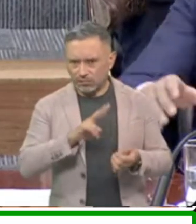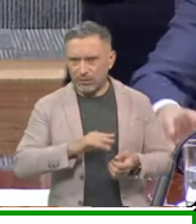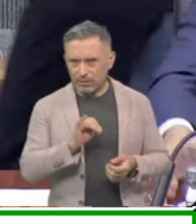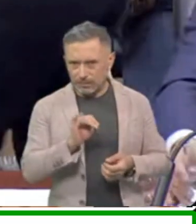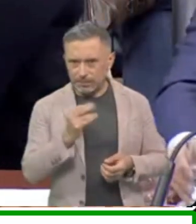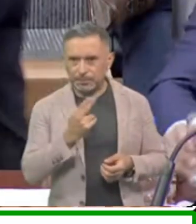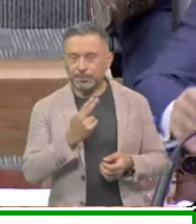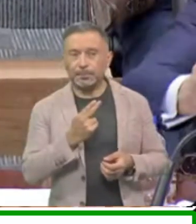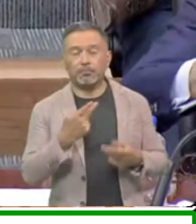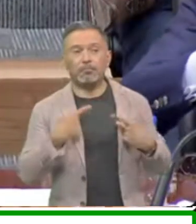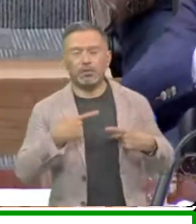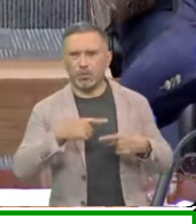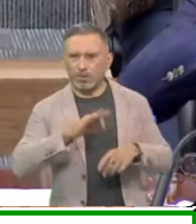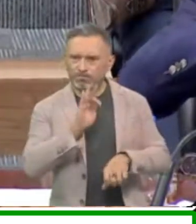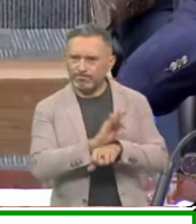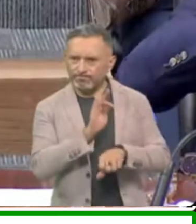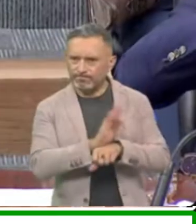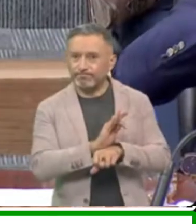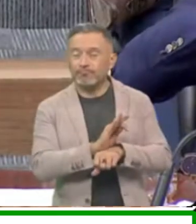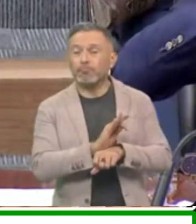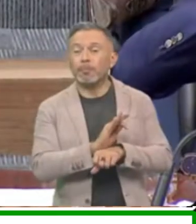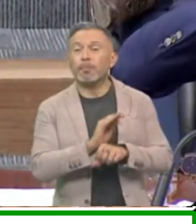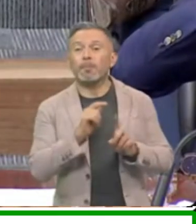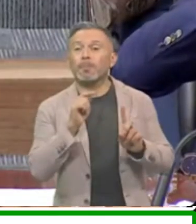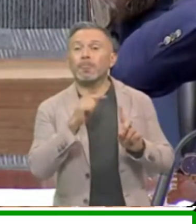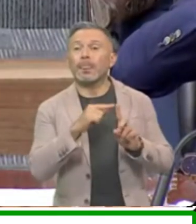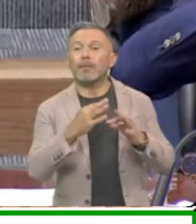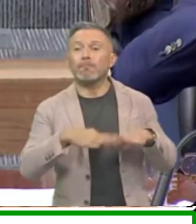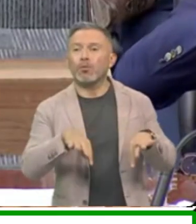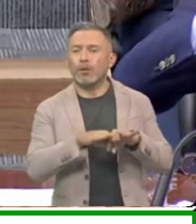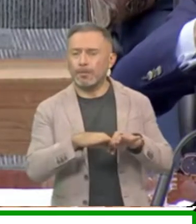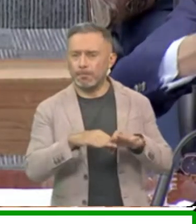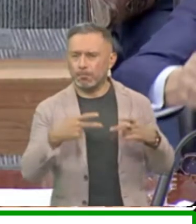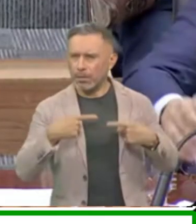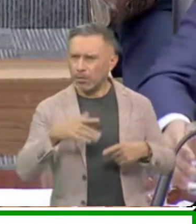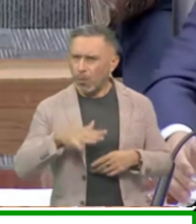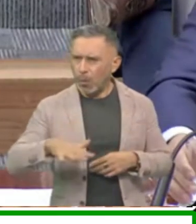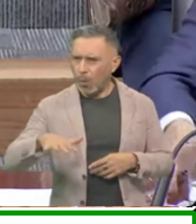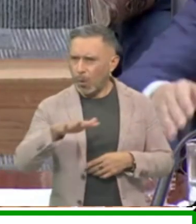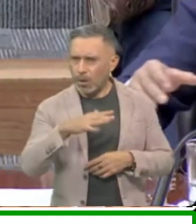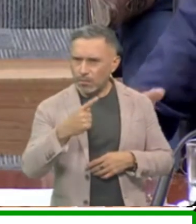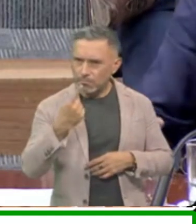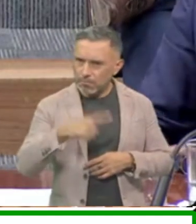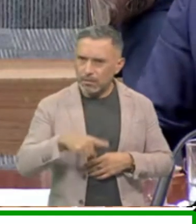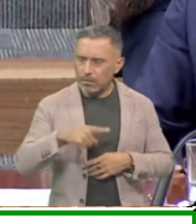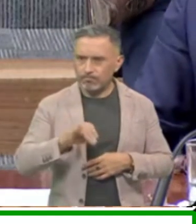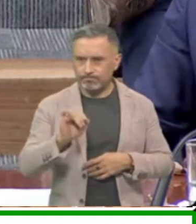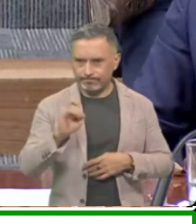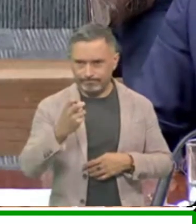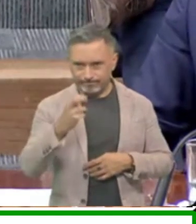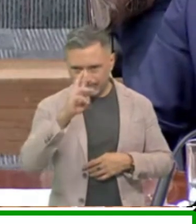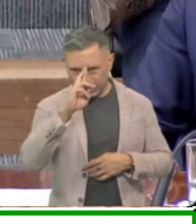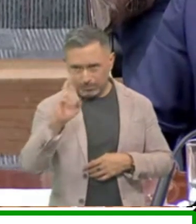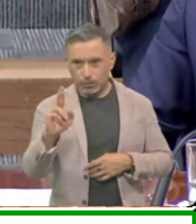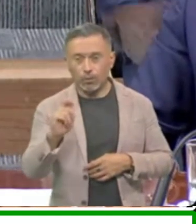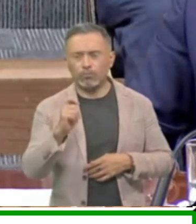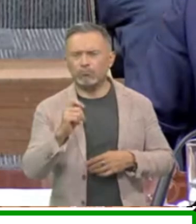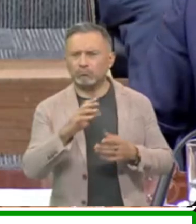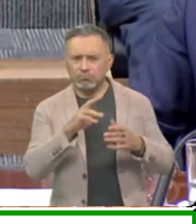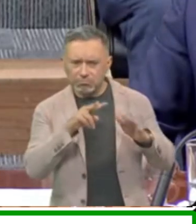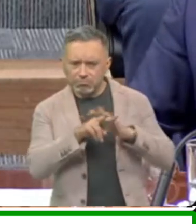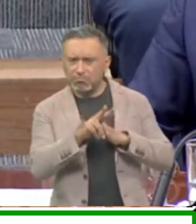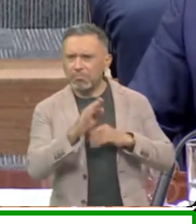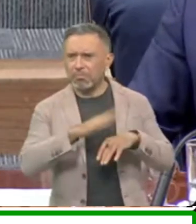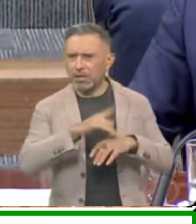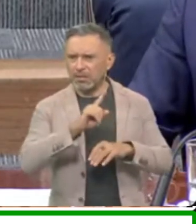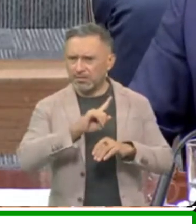hilo conductor sea el respeto a la voluntad popular. Y ahí lo que nosotros vemos con mucha claridad, y es un